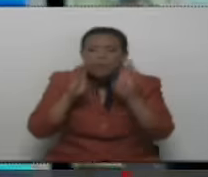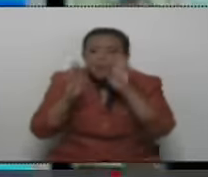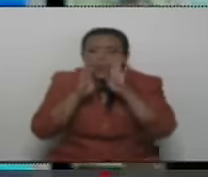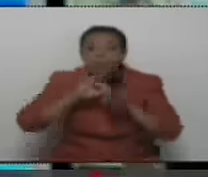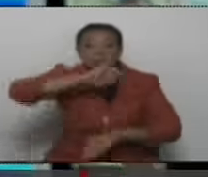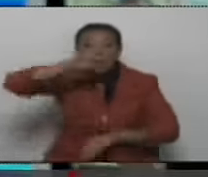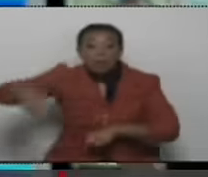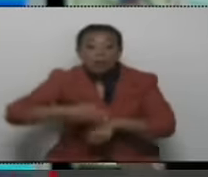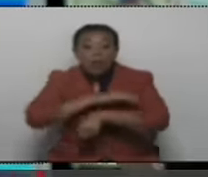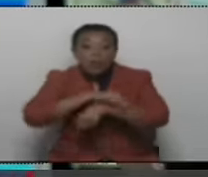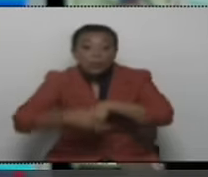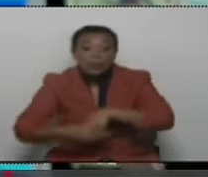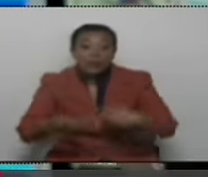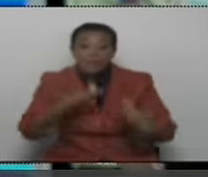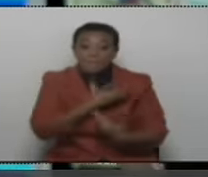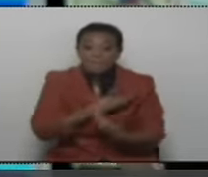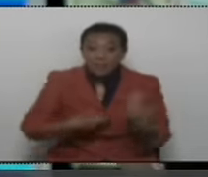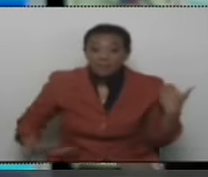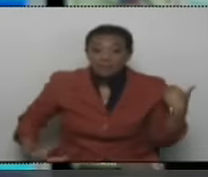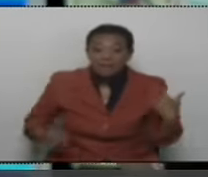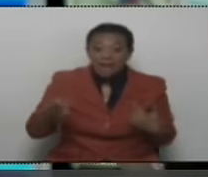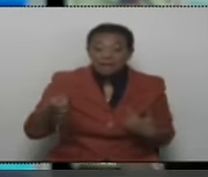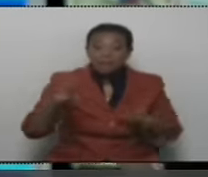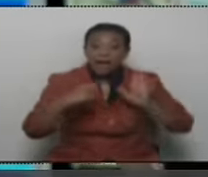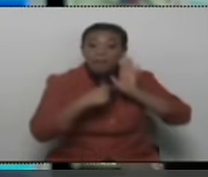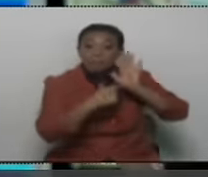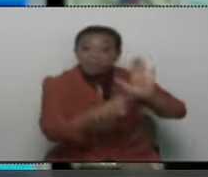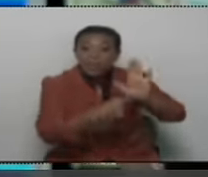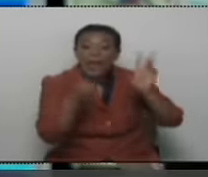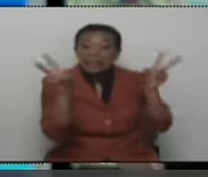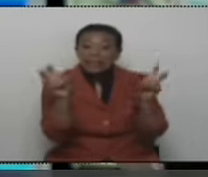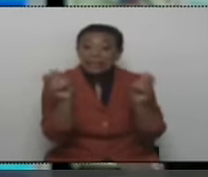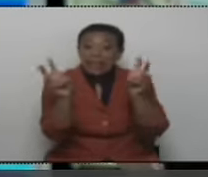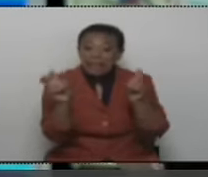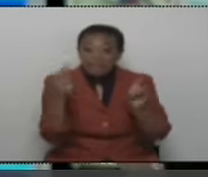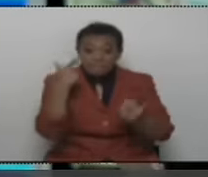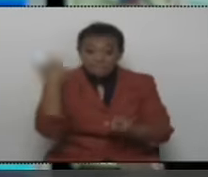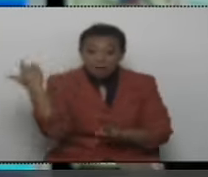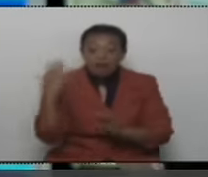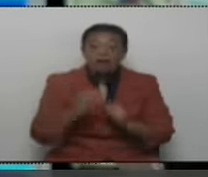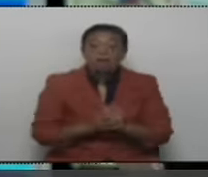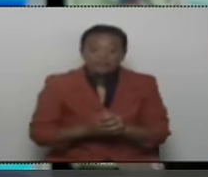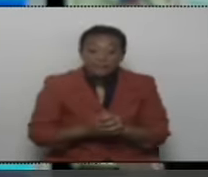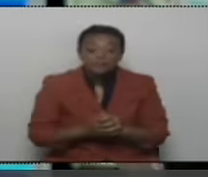Rodríguez, presidente. Jorge Rodríguez hizo una exposición sobre el tema de